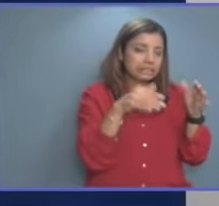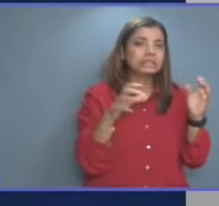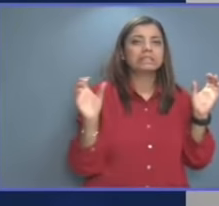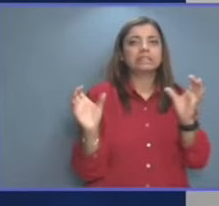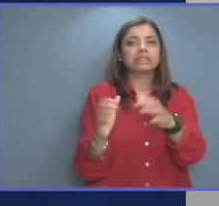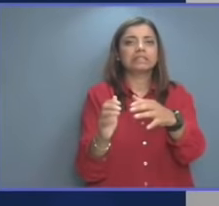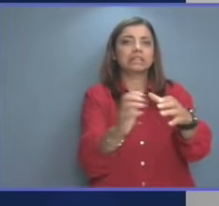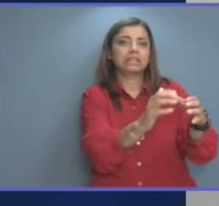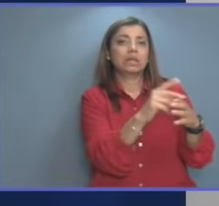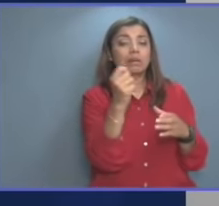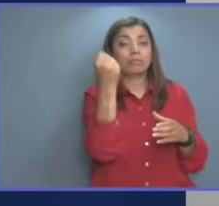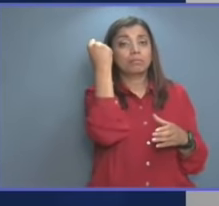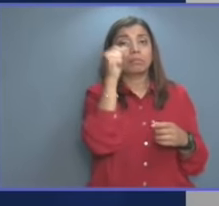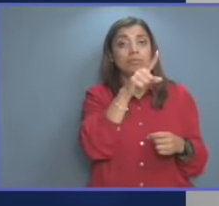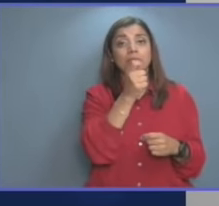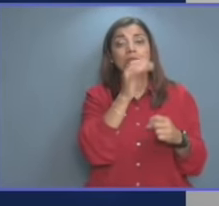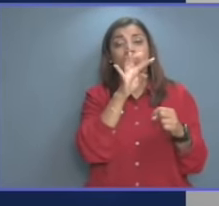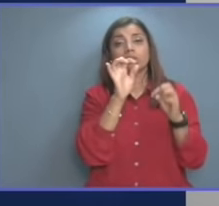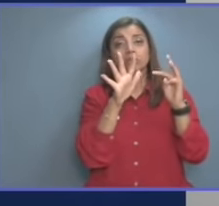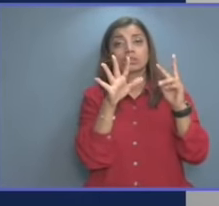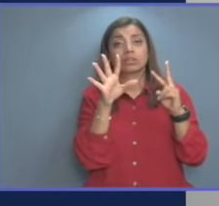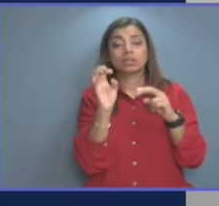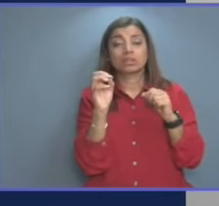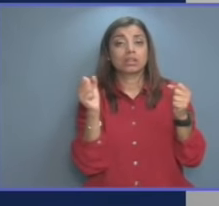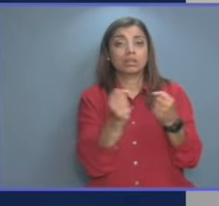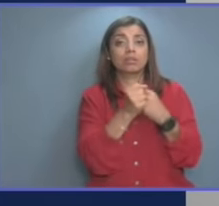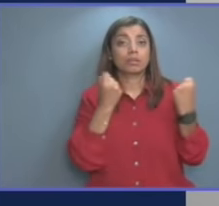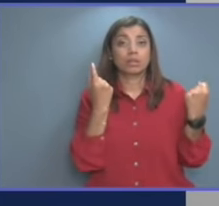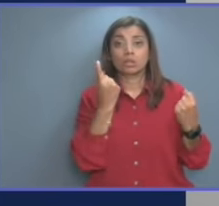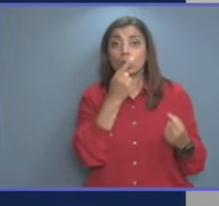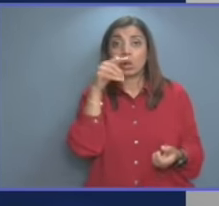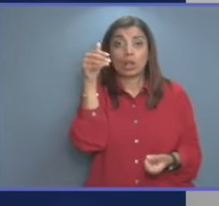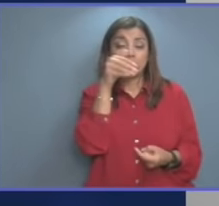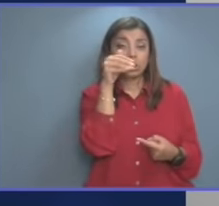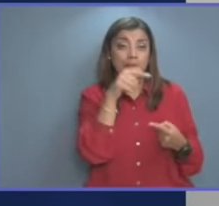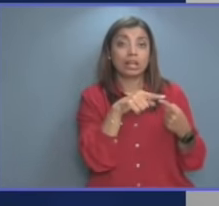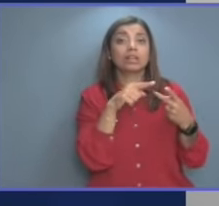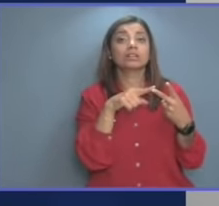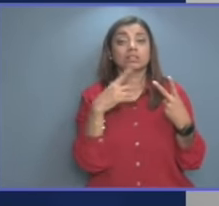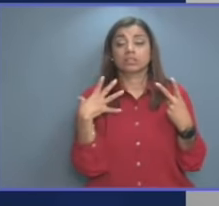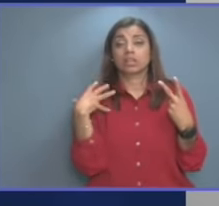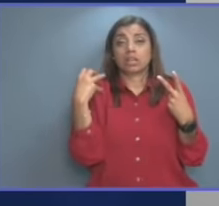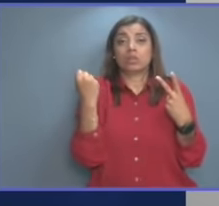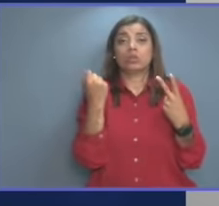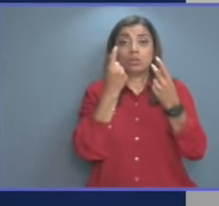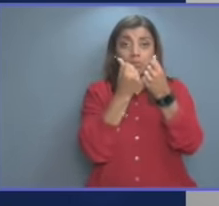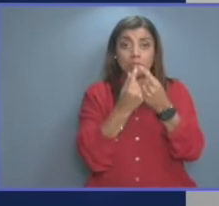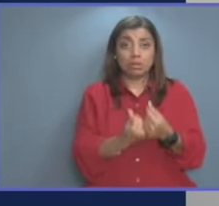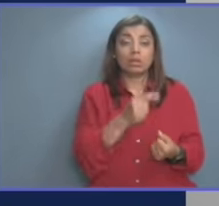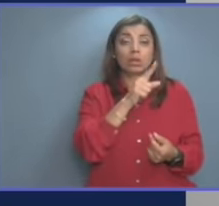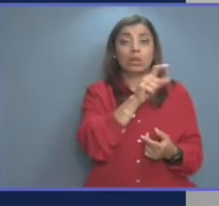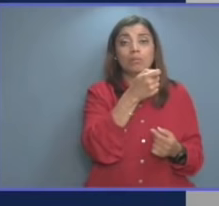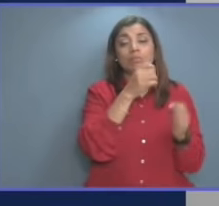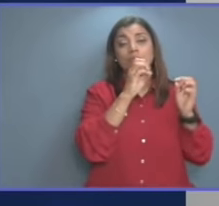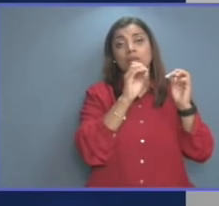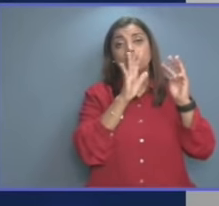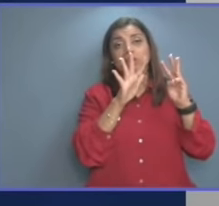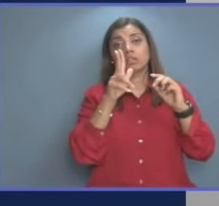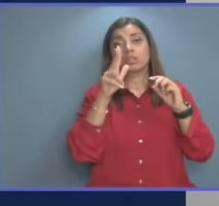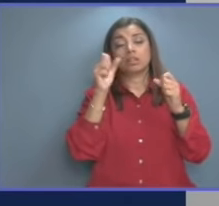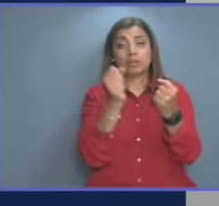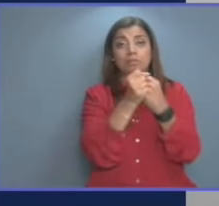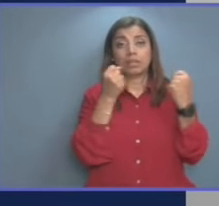1 mil 470 millones solo el rubro de educación salud contará con un presupuesto de 1 mil 83 millones